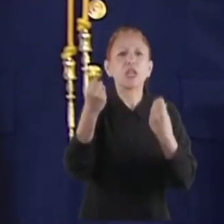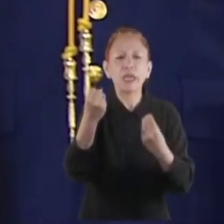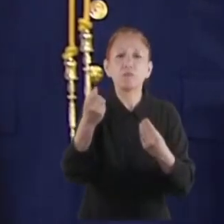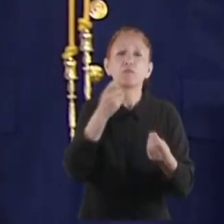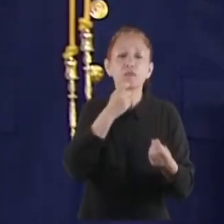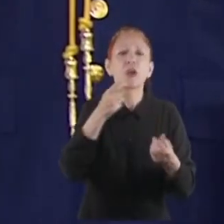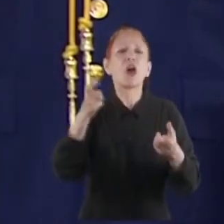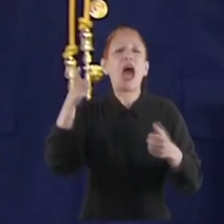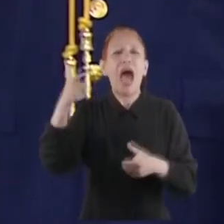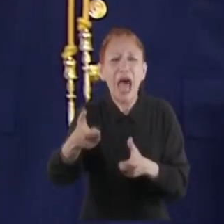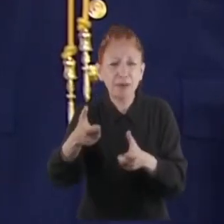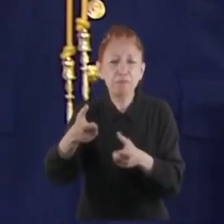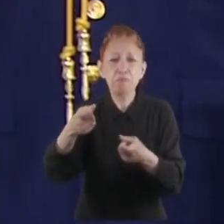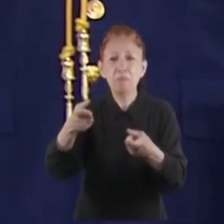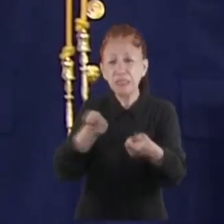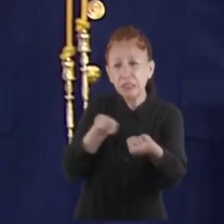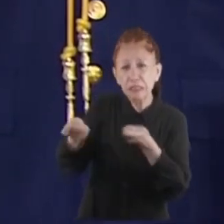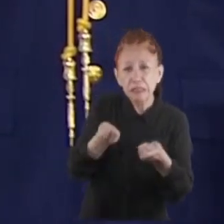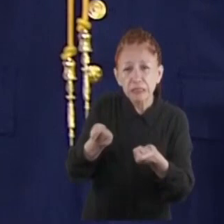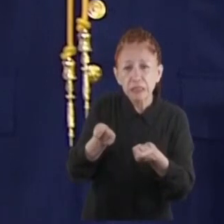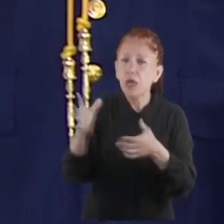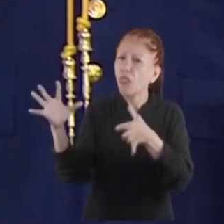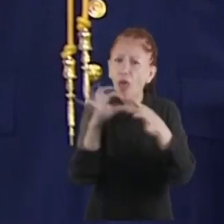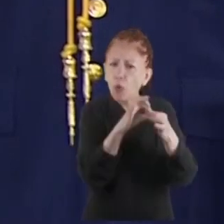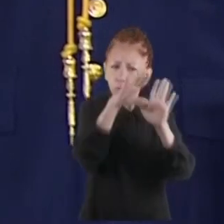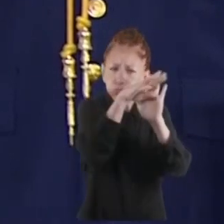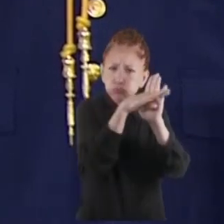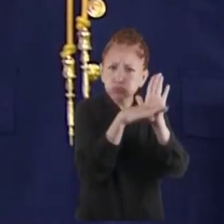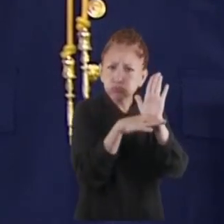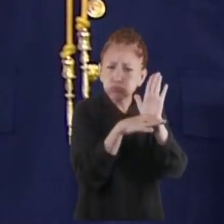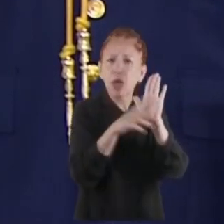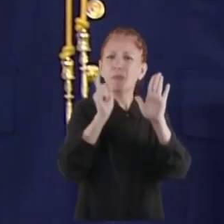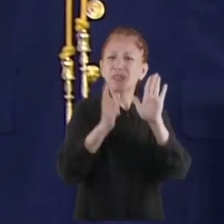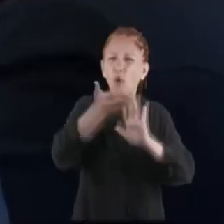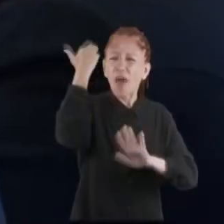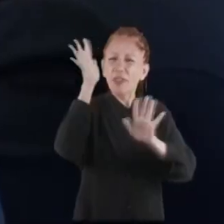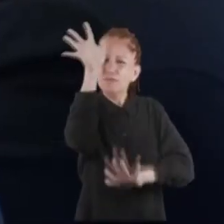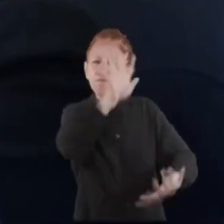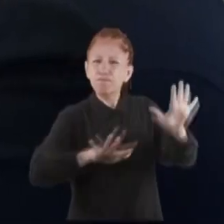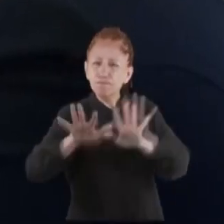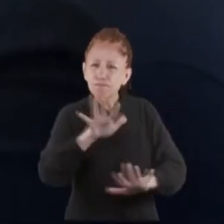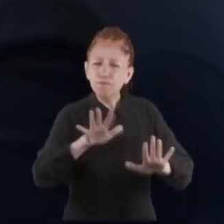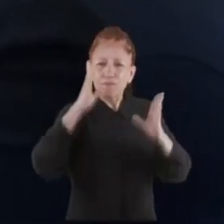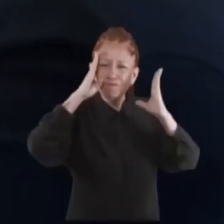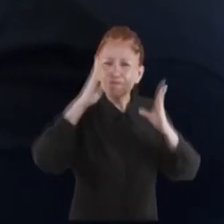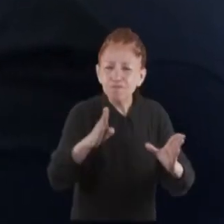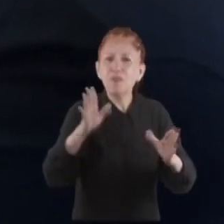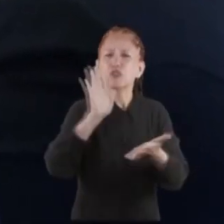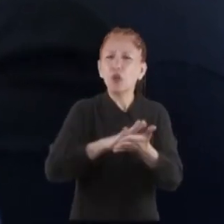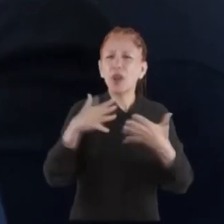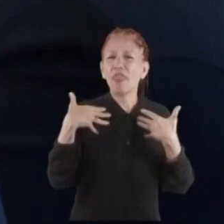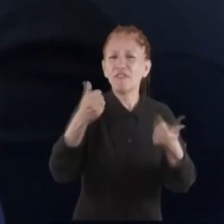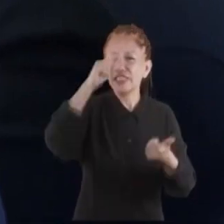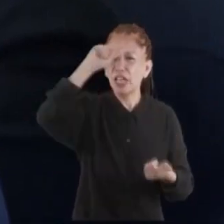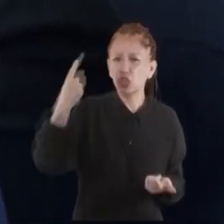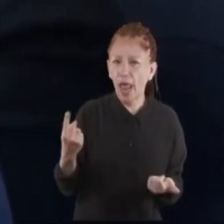armas de acuerdo a los lineamientos establecidos en ese ciclo de planeamiento de la Defensa Nacional. Y para llevar a